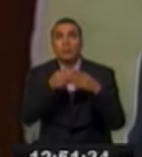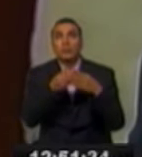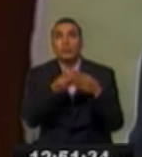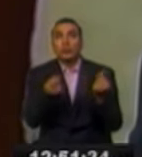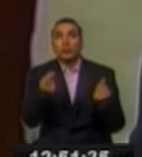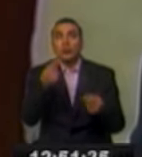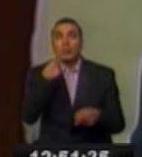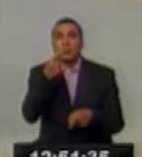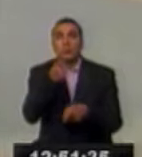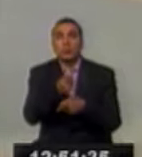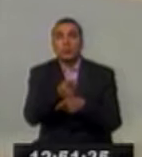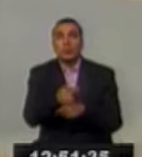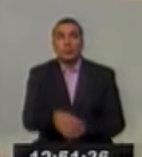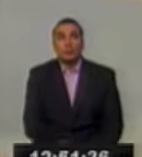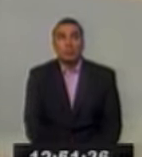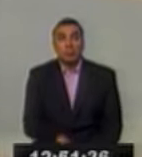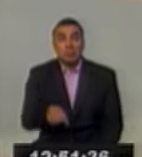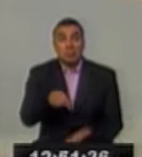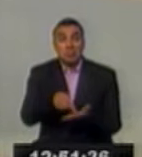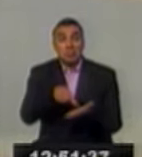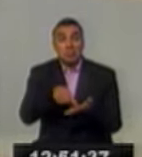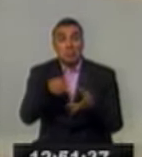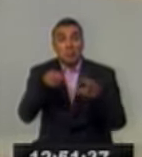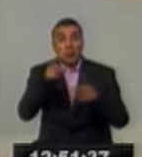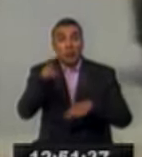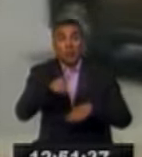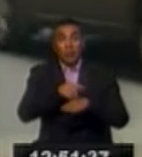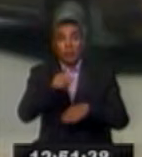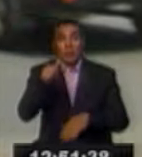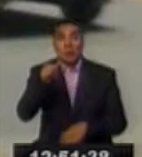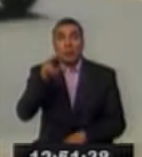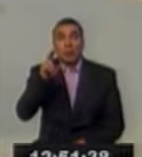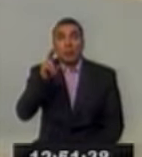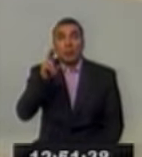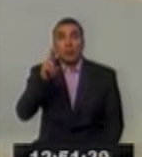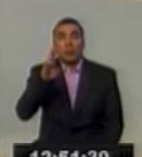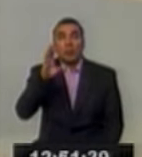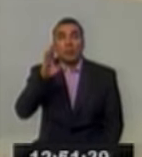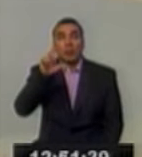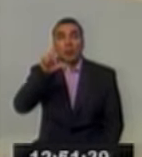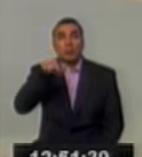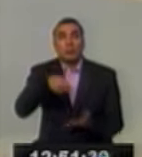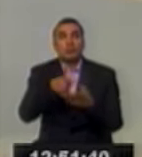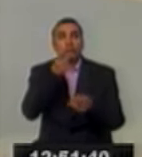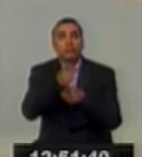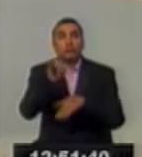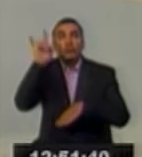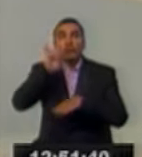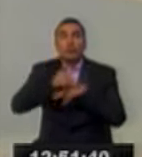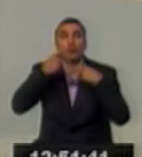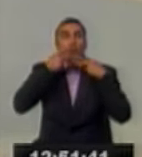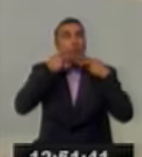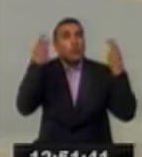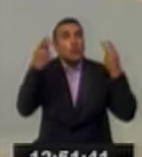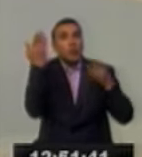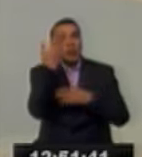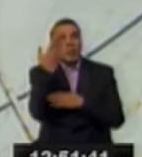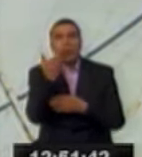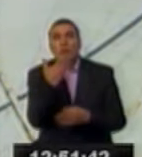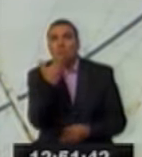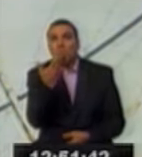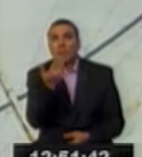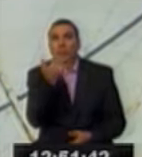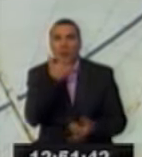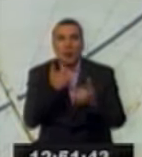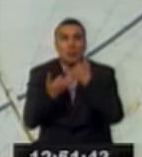que ha sido emitida. En este mismo escenario, el director de Arcotel recordó cómo se dio el proceso de asignación de frecuencias bajo irregularidades al